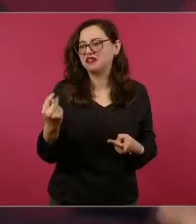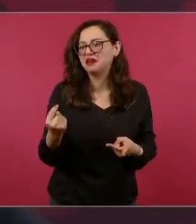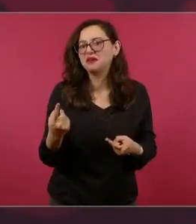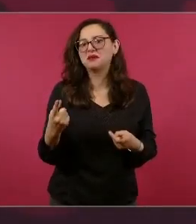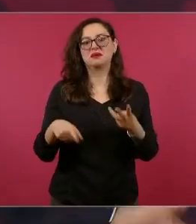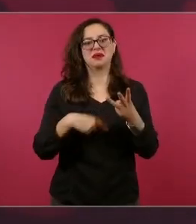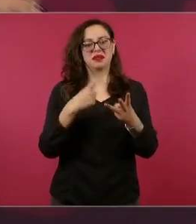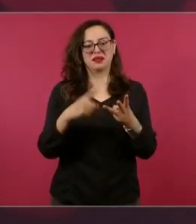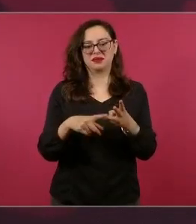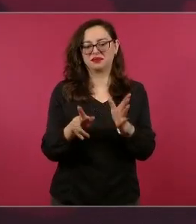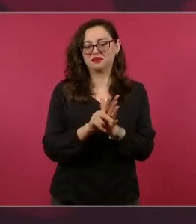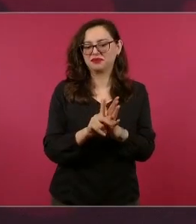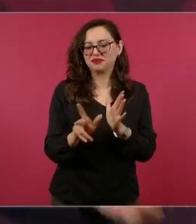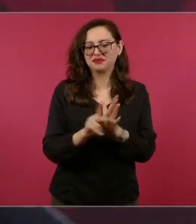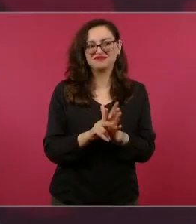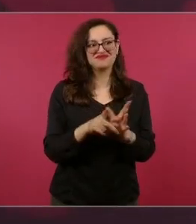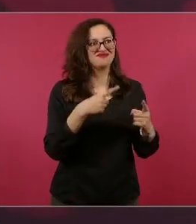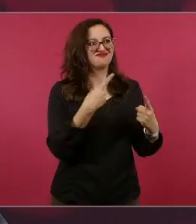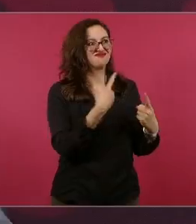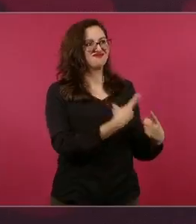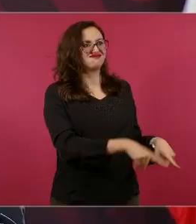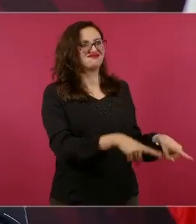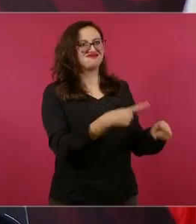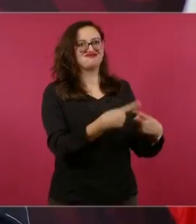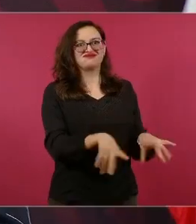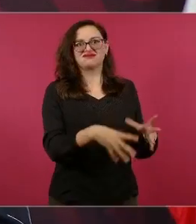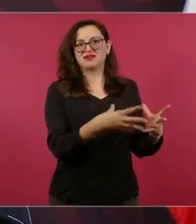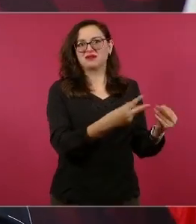televisión, la prensa escrita.